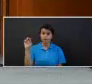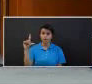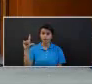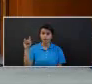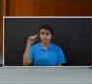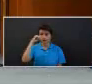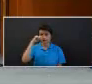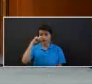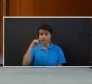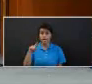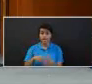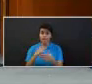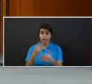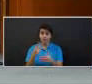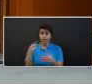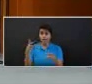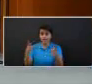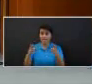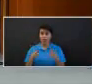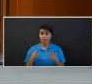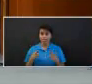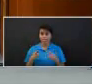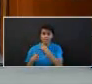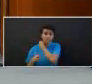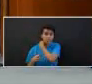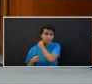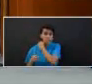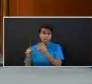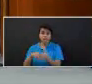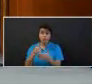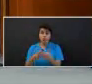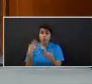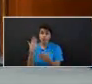Pero cuando ya se fue, solo quedó una banca